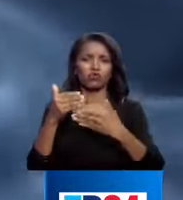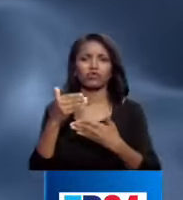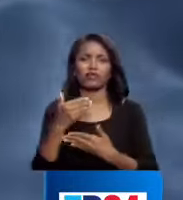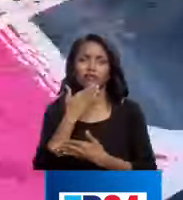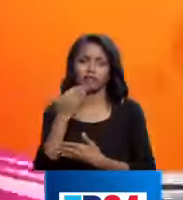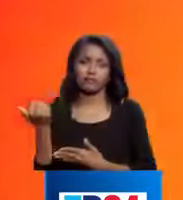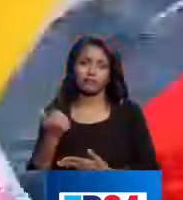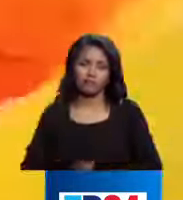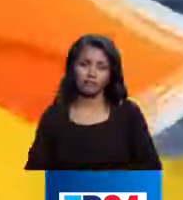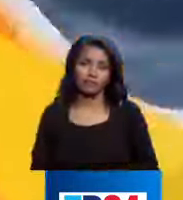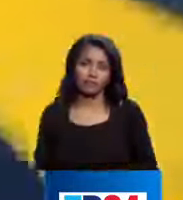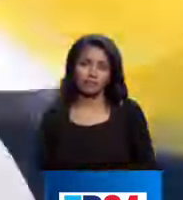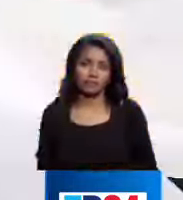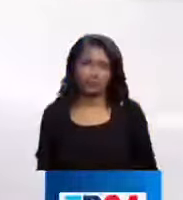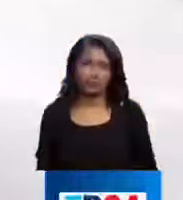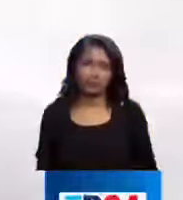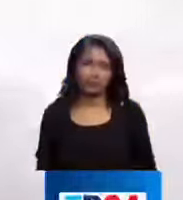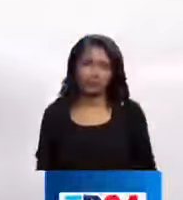infraestructura.